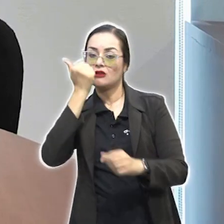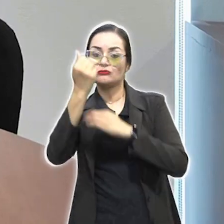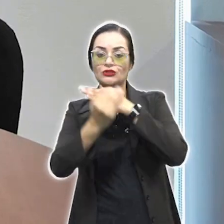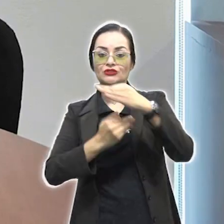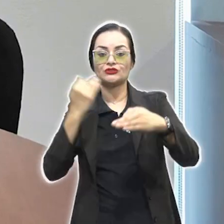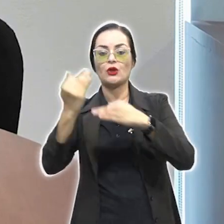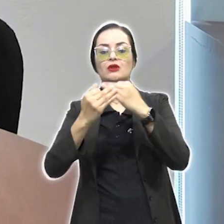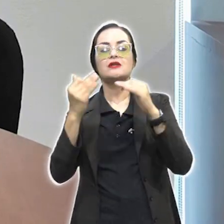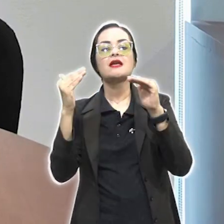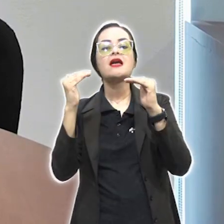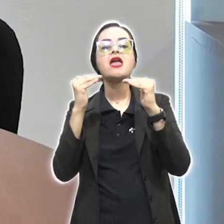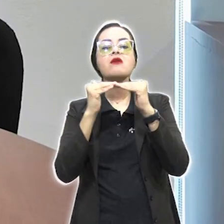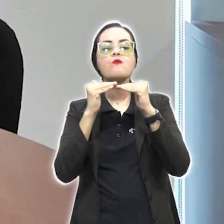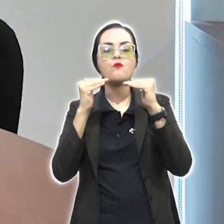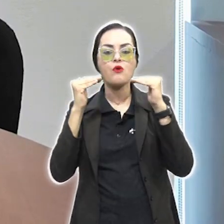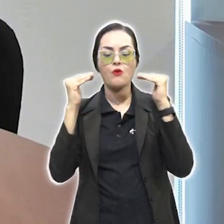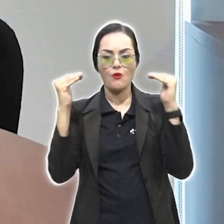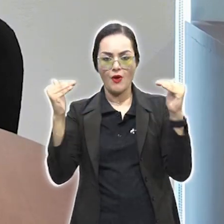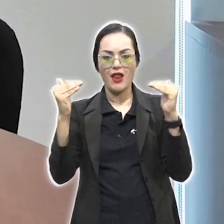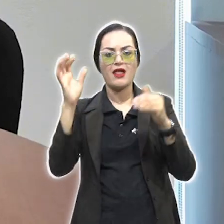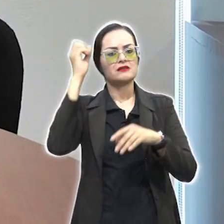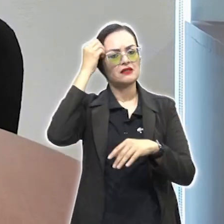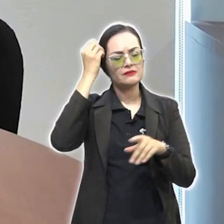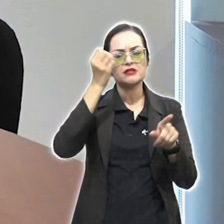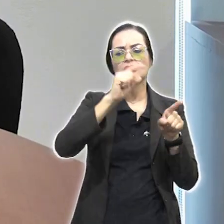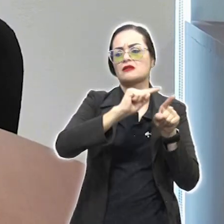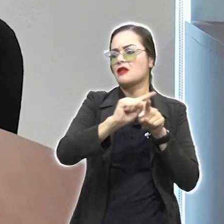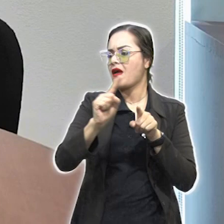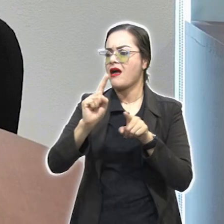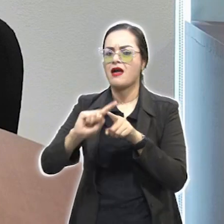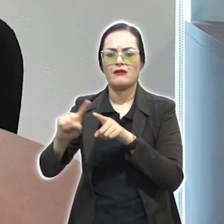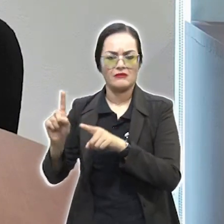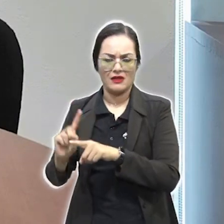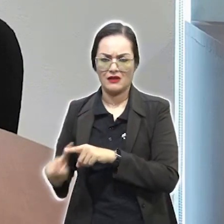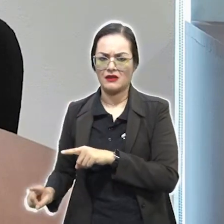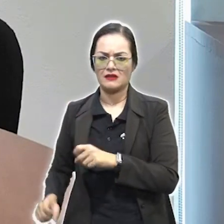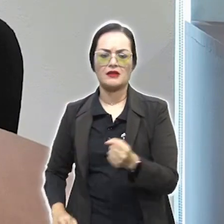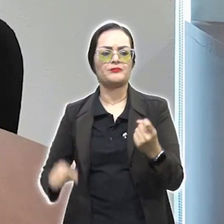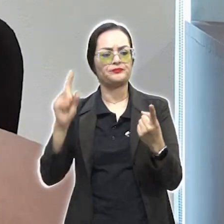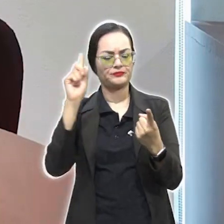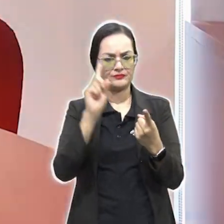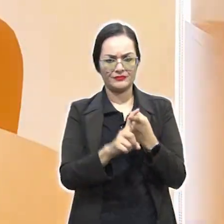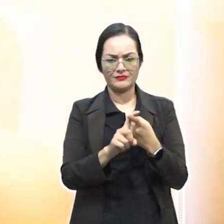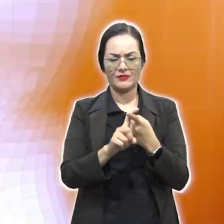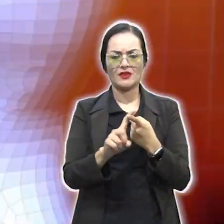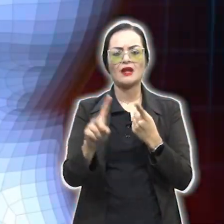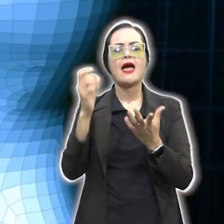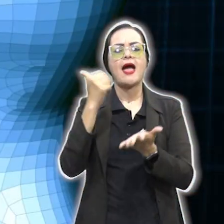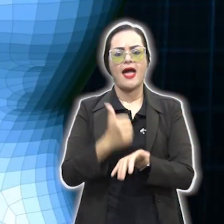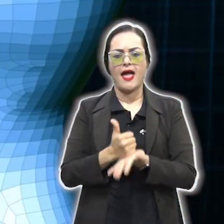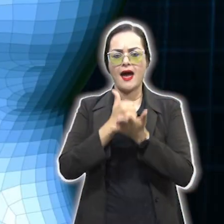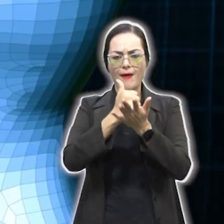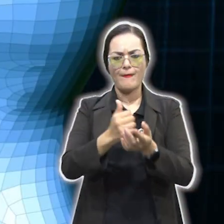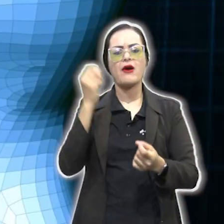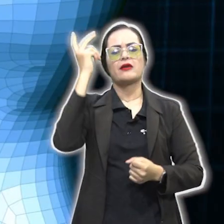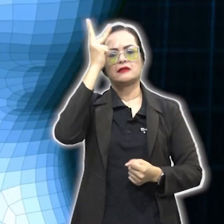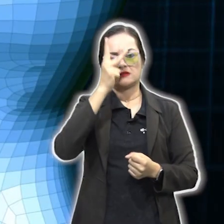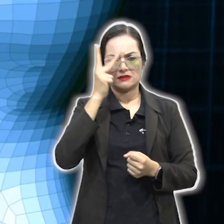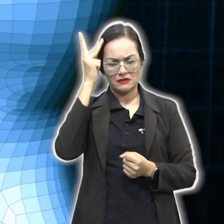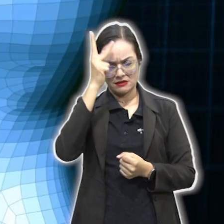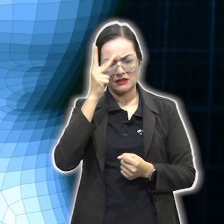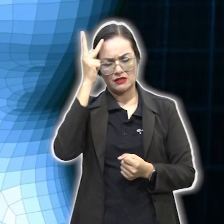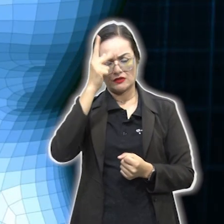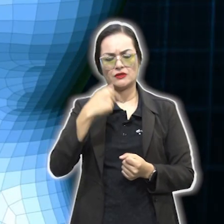a todo el alumnado. Tenemos diferentes servicios para ellos y ellas. Tenemos el apoyo psicoemocional, como yo